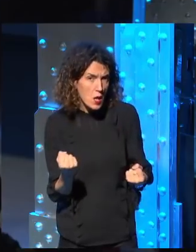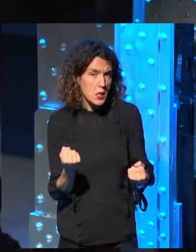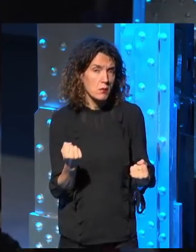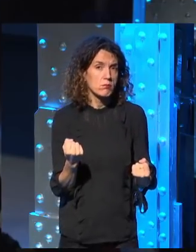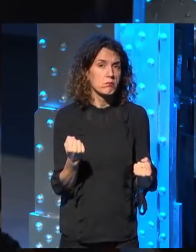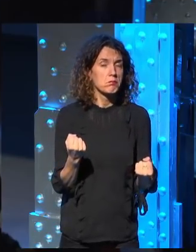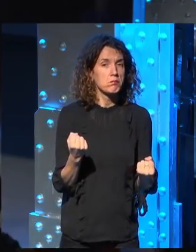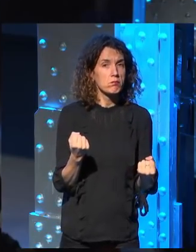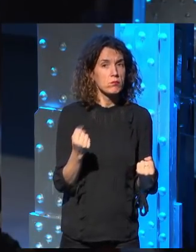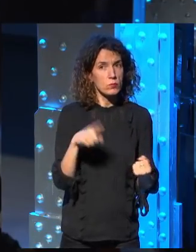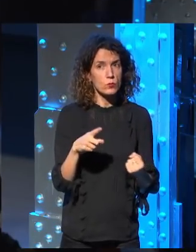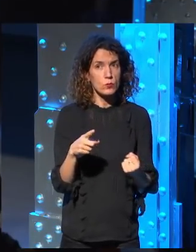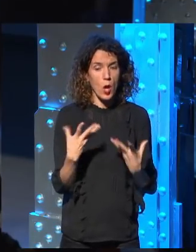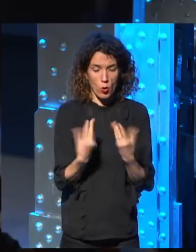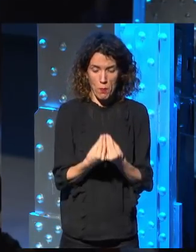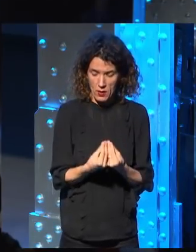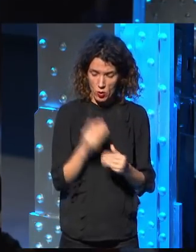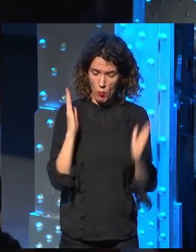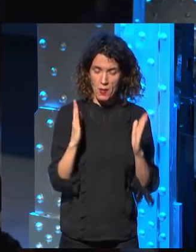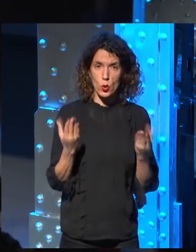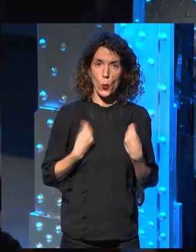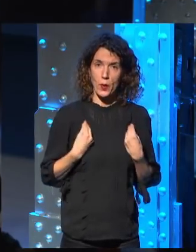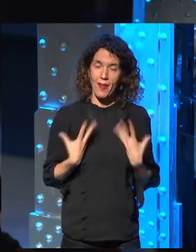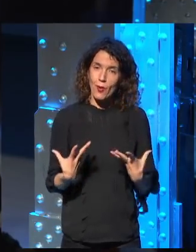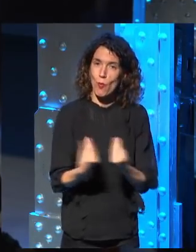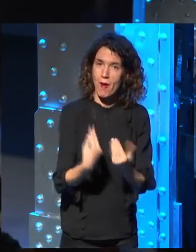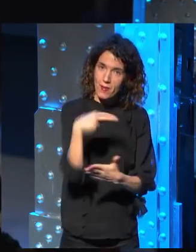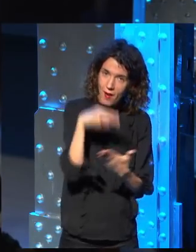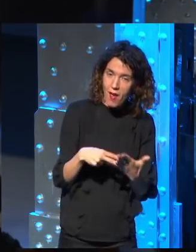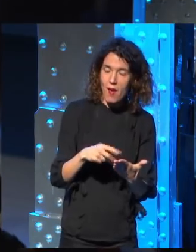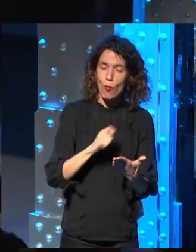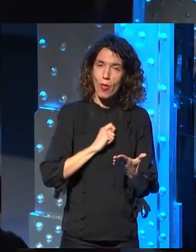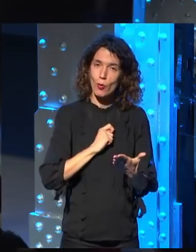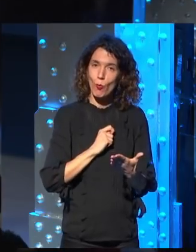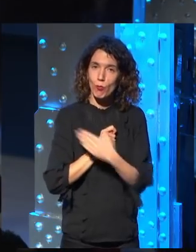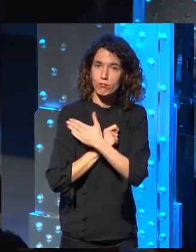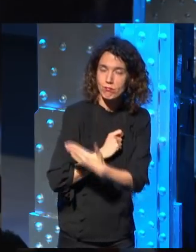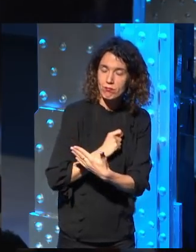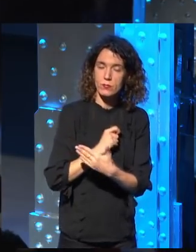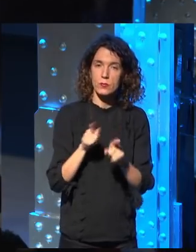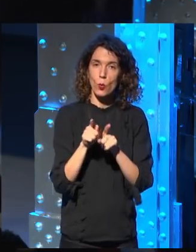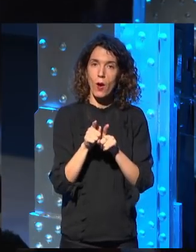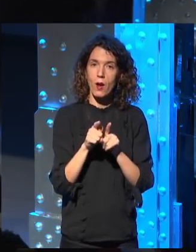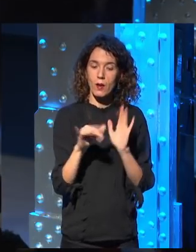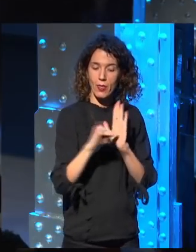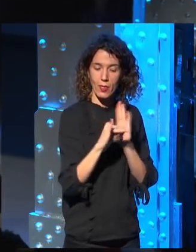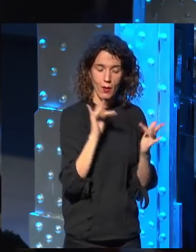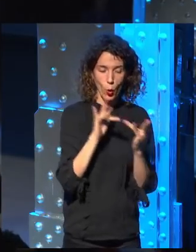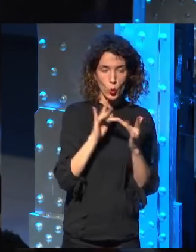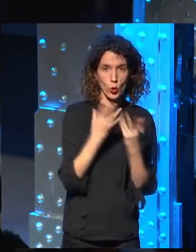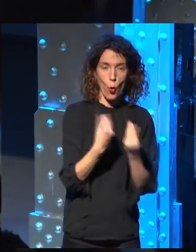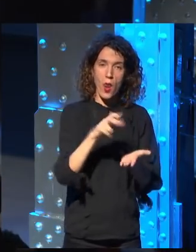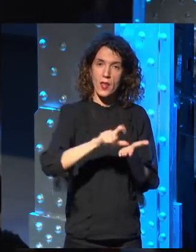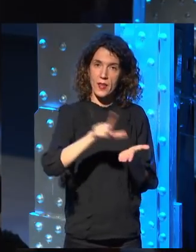y que nos acompañan en momentos importantes de nuestra vida, ¿no? Y acercarnos, como creo yo que debemos acercarnos a